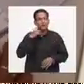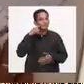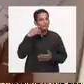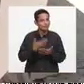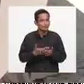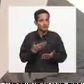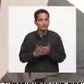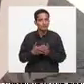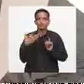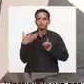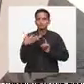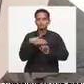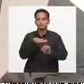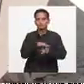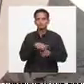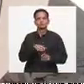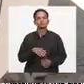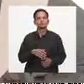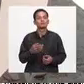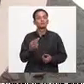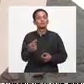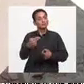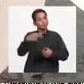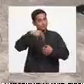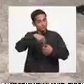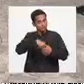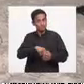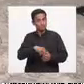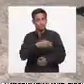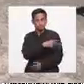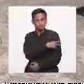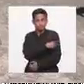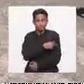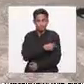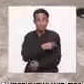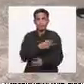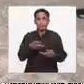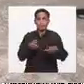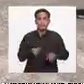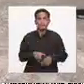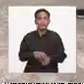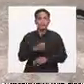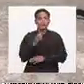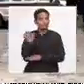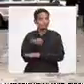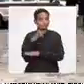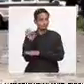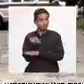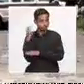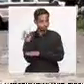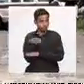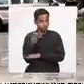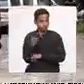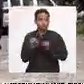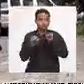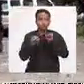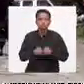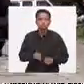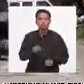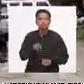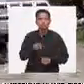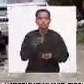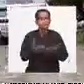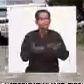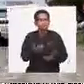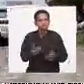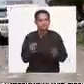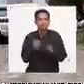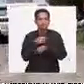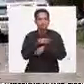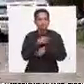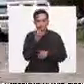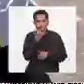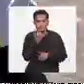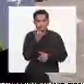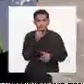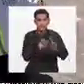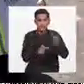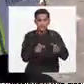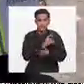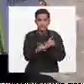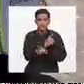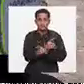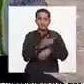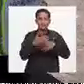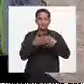inclusivo que comprendió también la participación de una brigada del ecu 911 para identificar los posibles riesgos de las